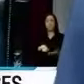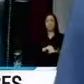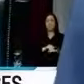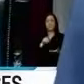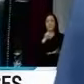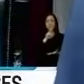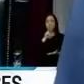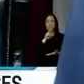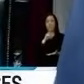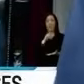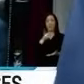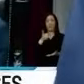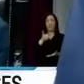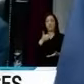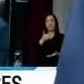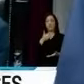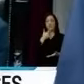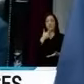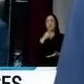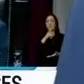ahí.